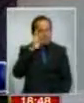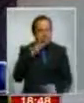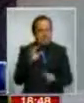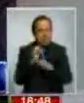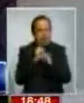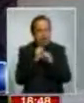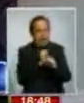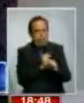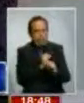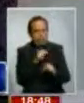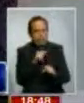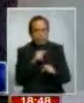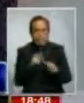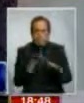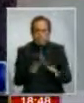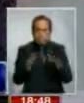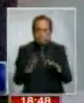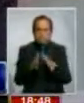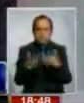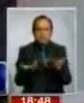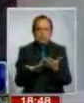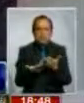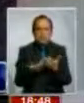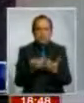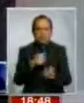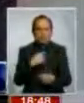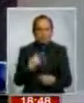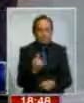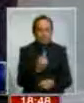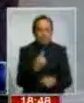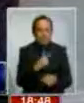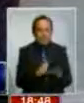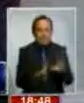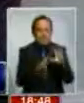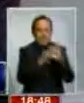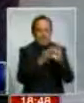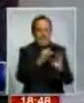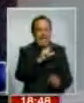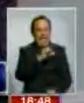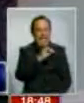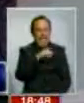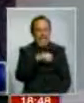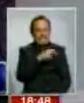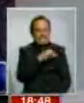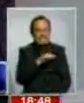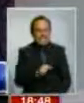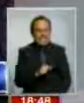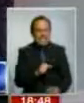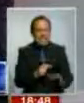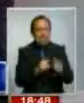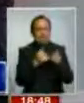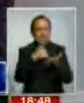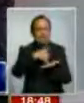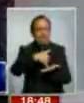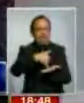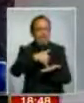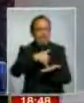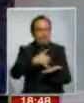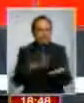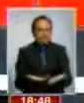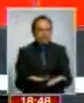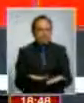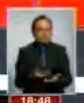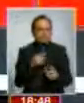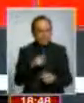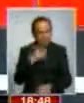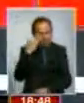más activa. Y esto nos debilita. O sea, la responsabilidad de dividir a la oposición hoy por hoy es muy grande. ¿Pero usted cree que